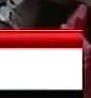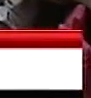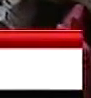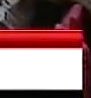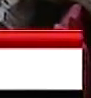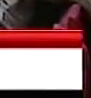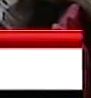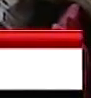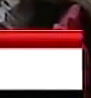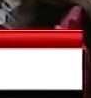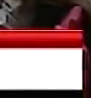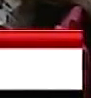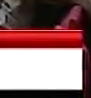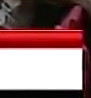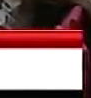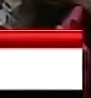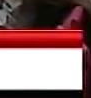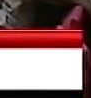González.